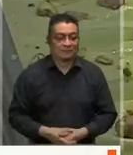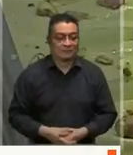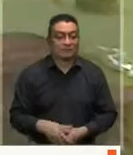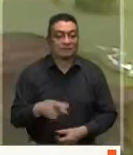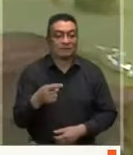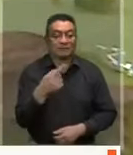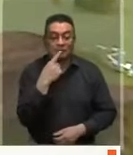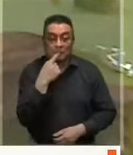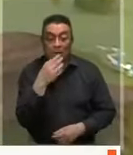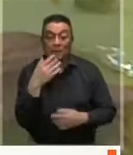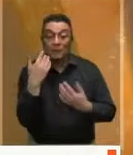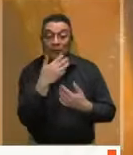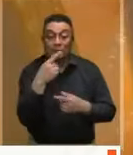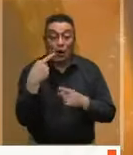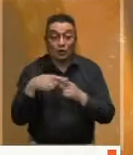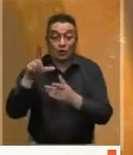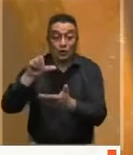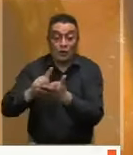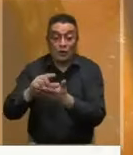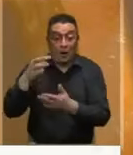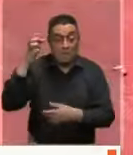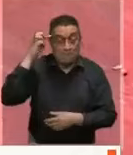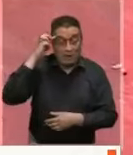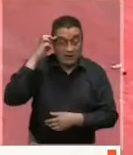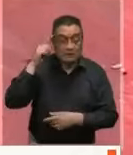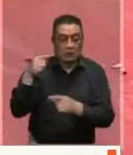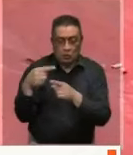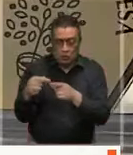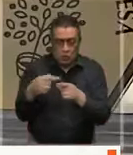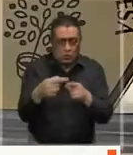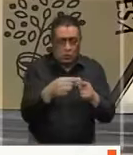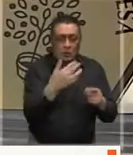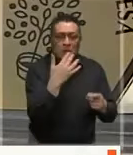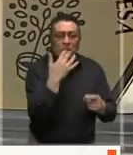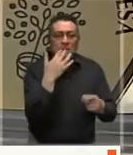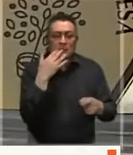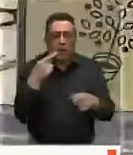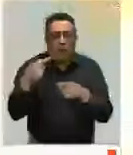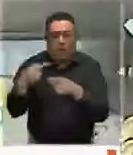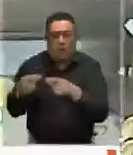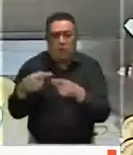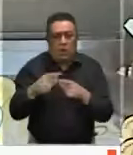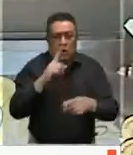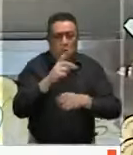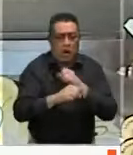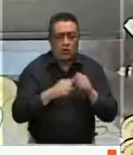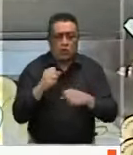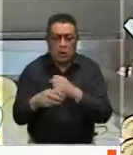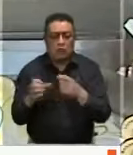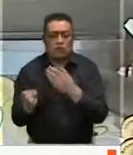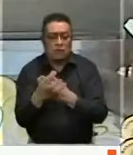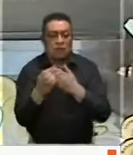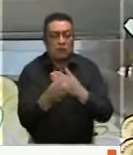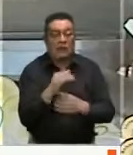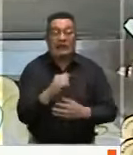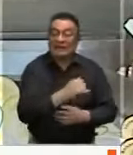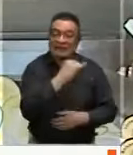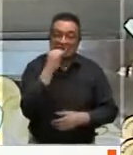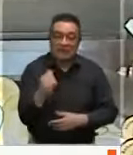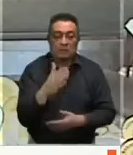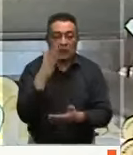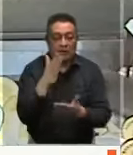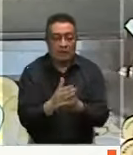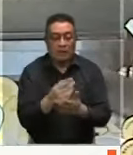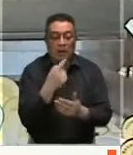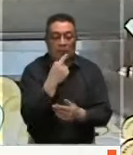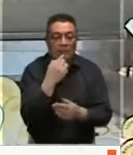salato en Providencia tiene una vitrina muy atractiva con Sabores que renuevan cada año Siempre hay que tener en como en una gama